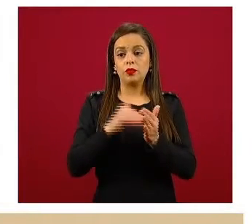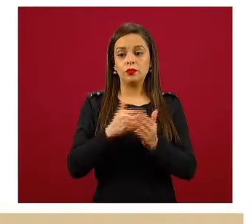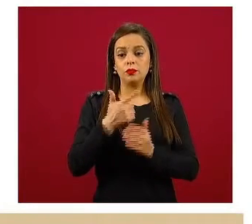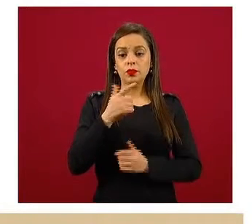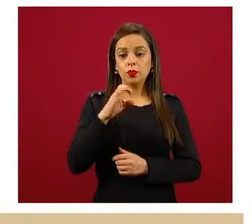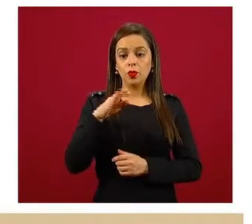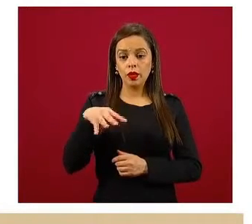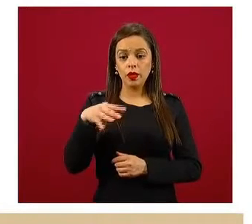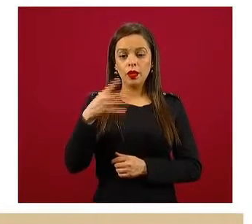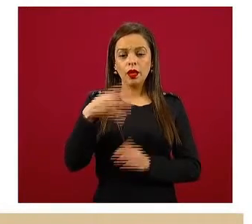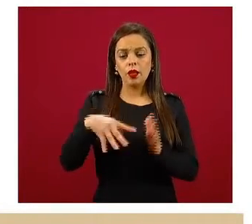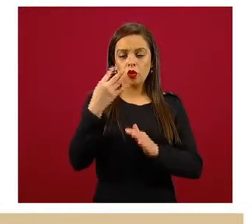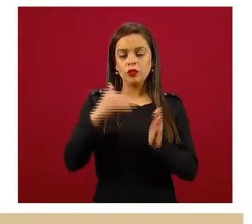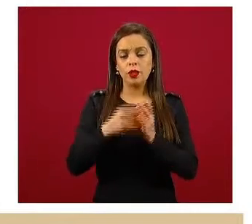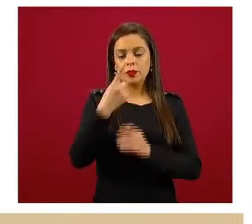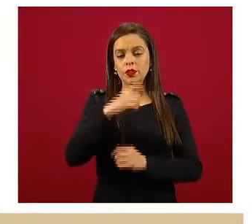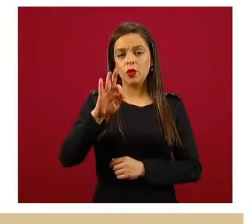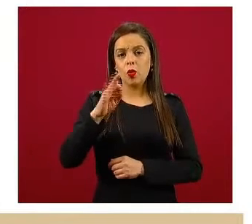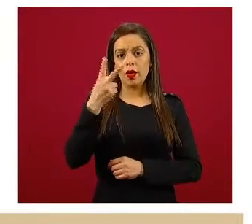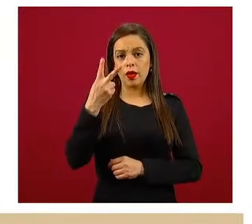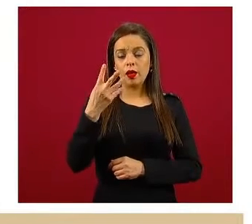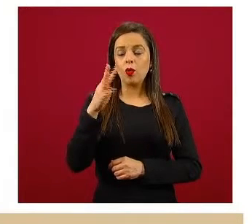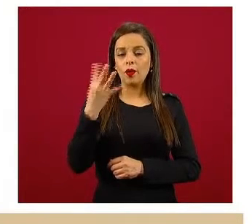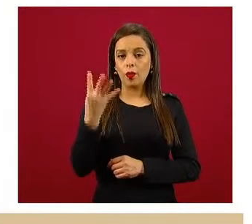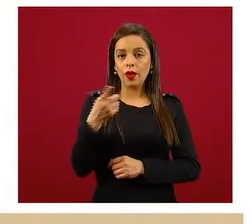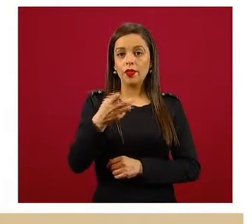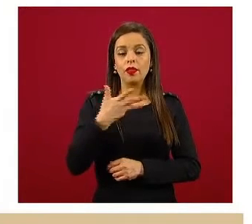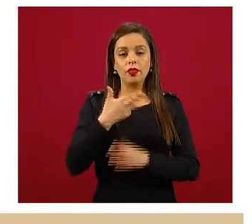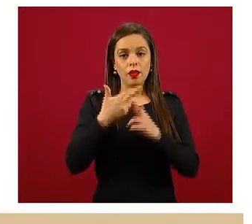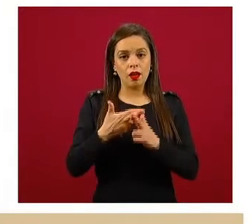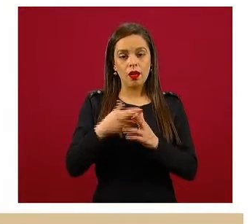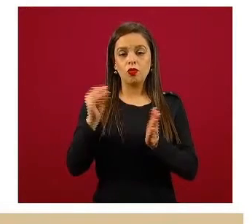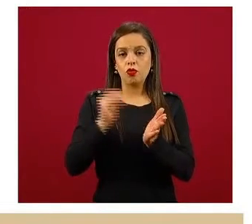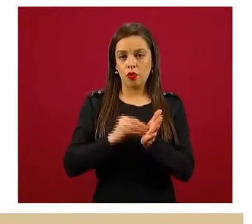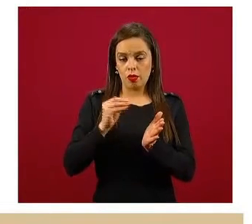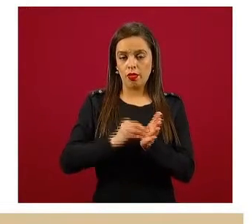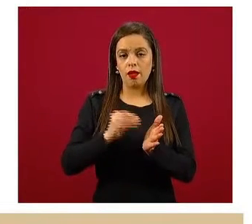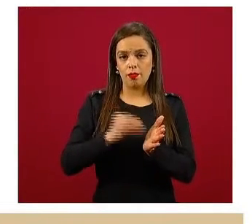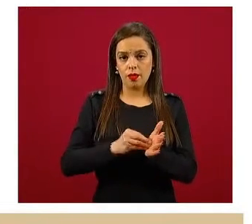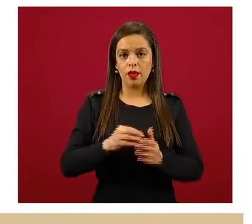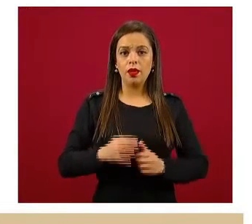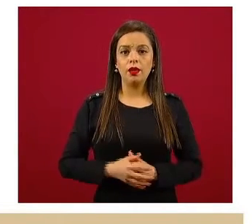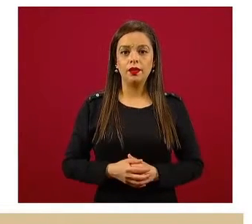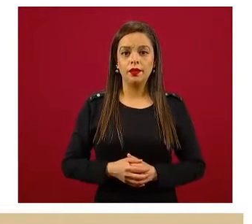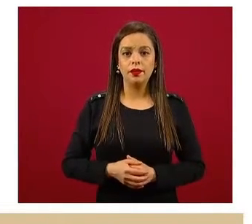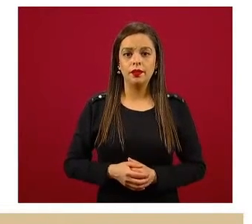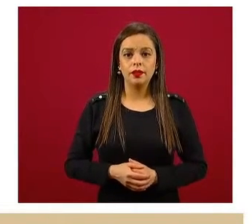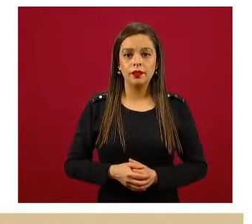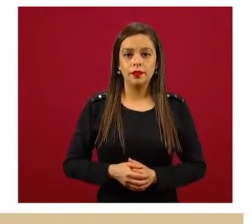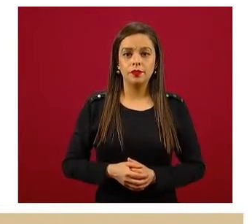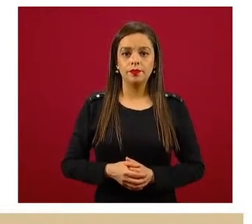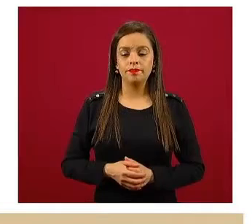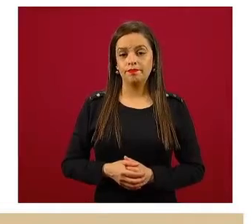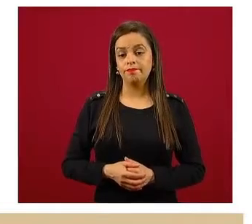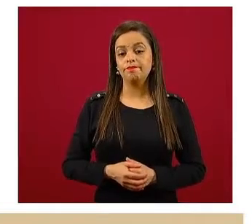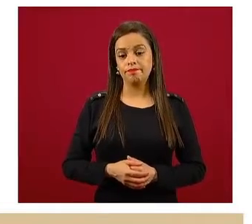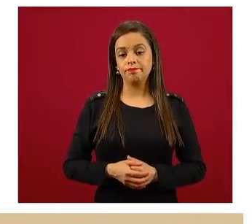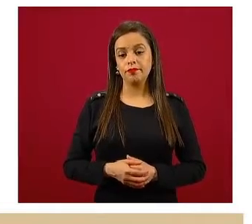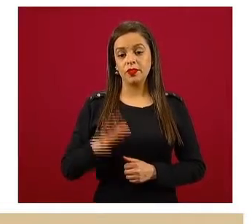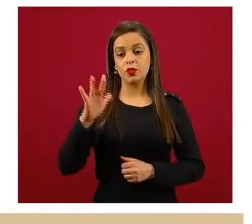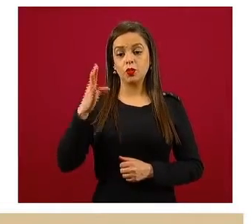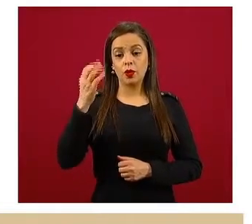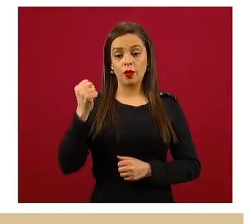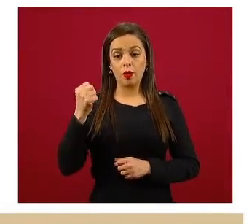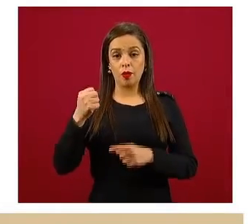IRAG general todavía disponibles, que sería precisamente la diferencia de ese